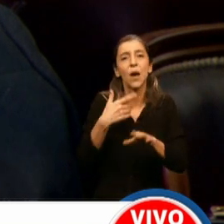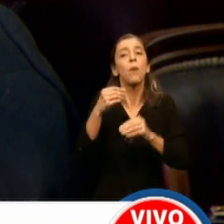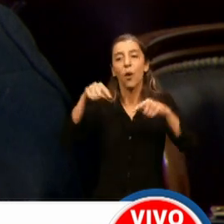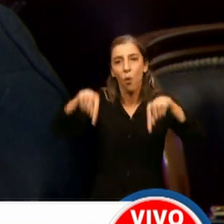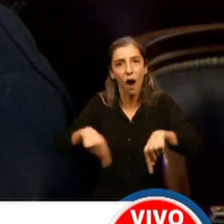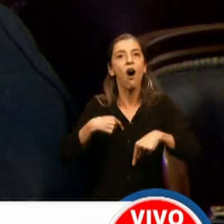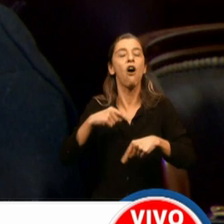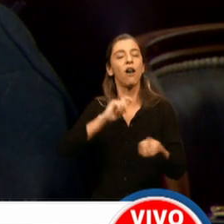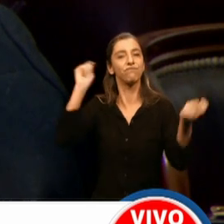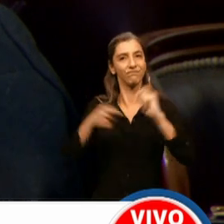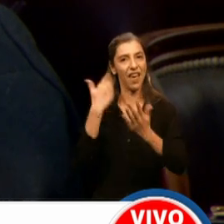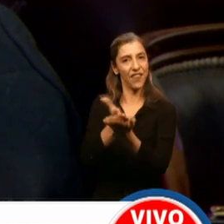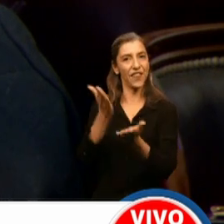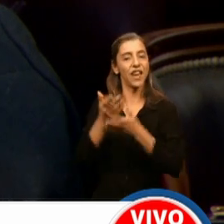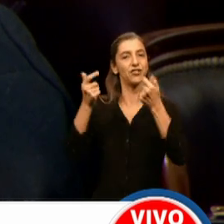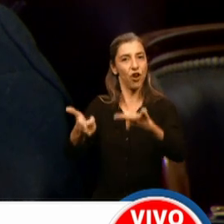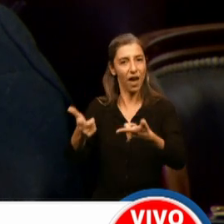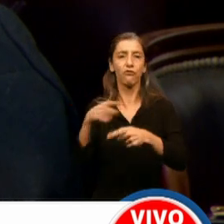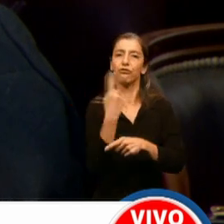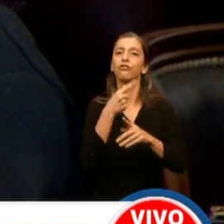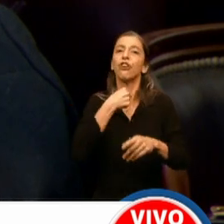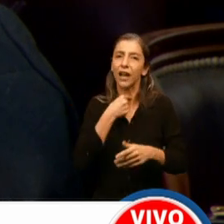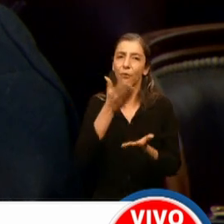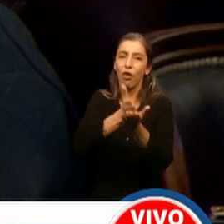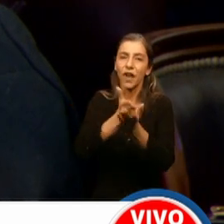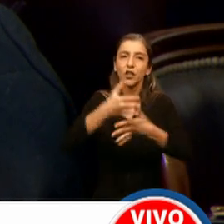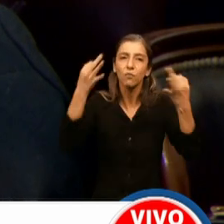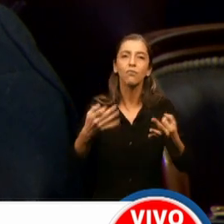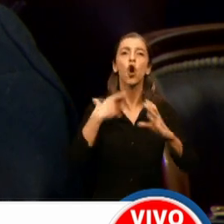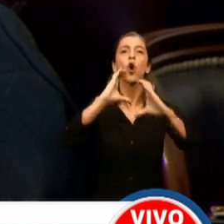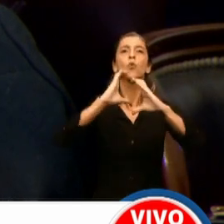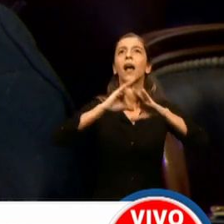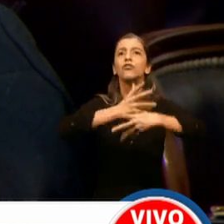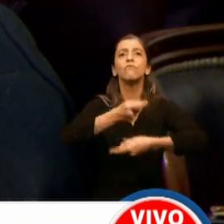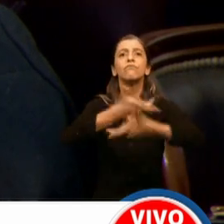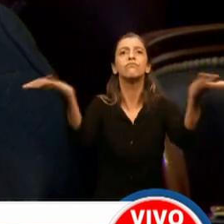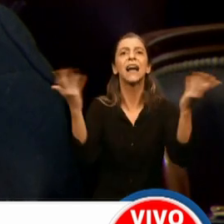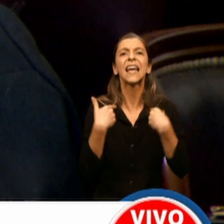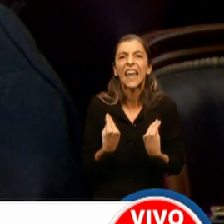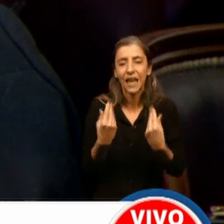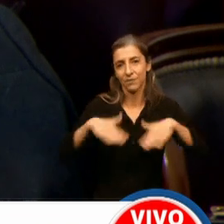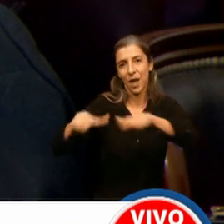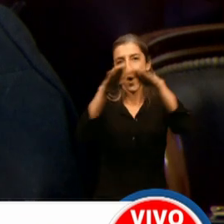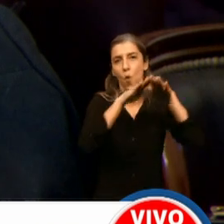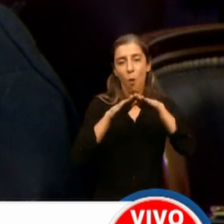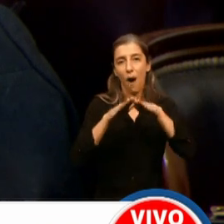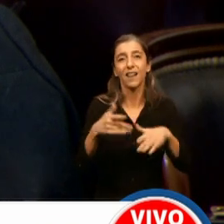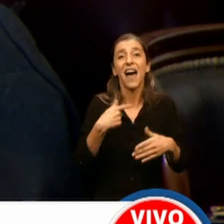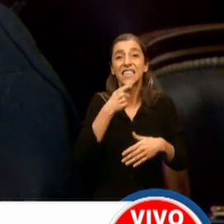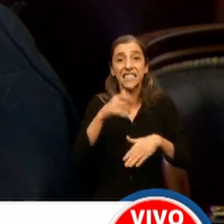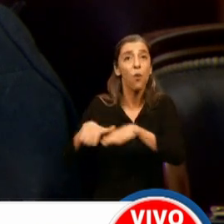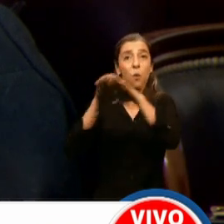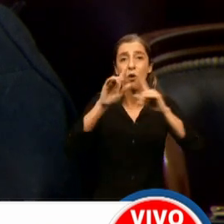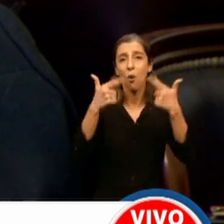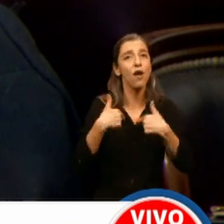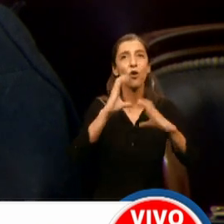ahora bien no tendremos un derecho pleno a la comunicación si no garantizamos una participación igualitaria es más la pregunta